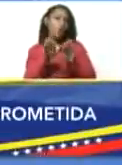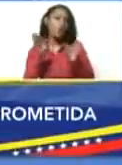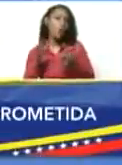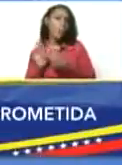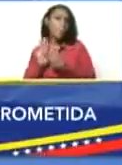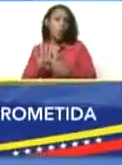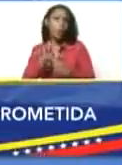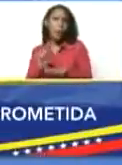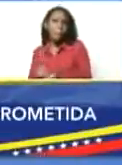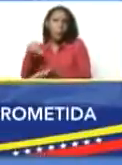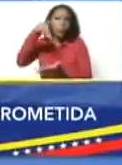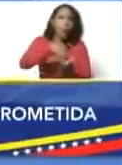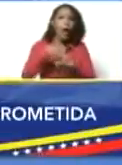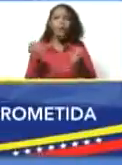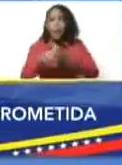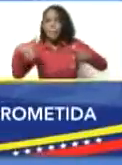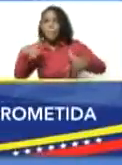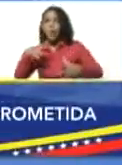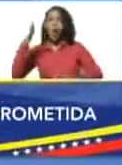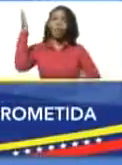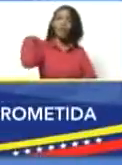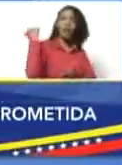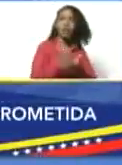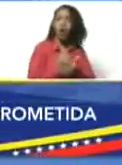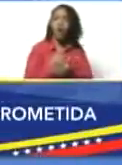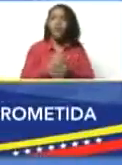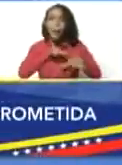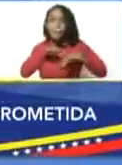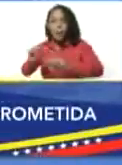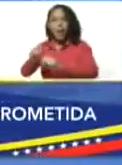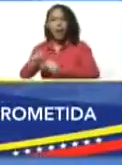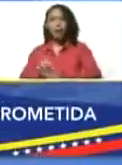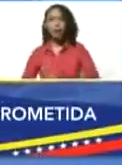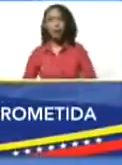para brincarse al campo de la traición y del imperialismo.